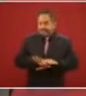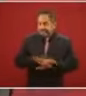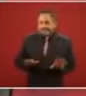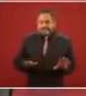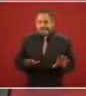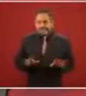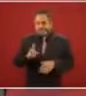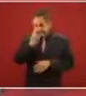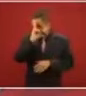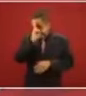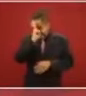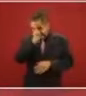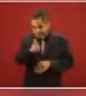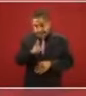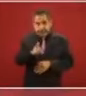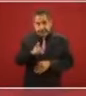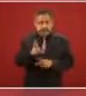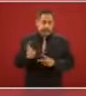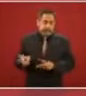prohibido robar.